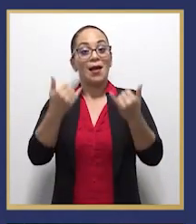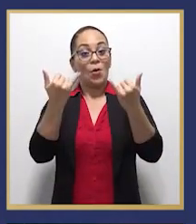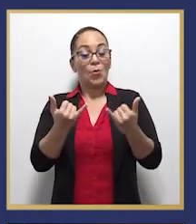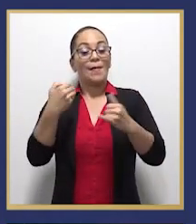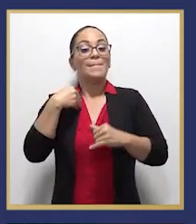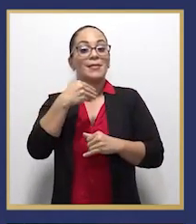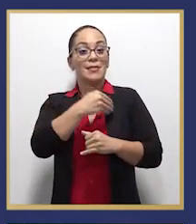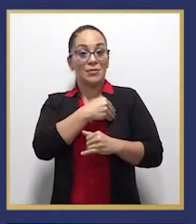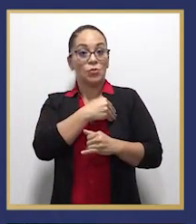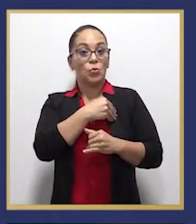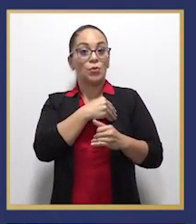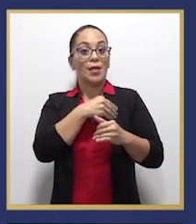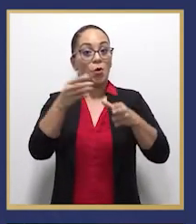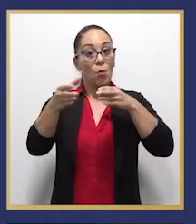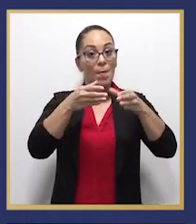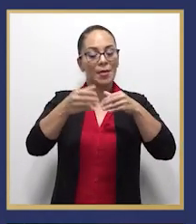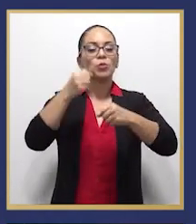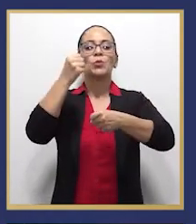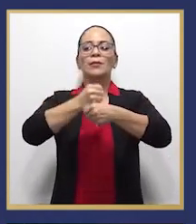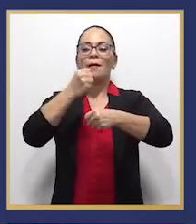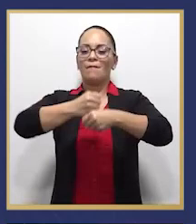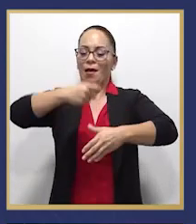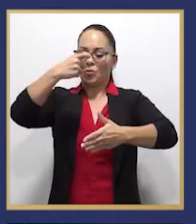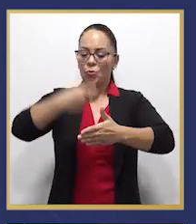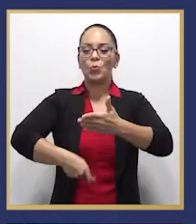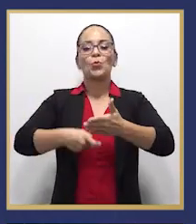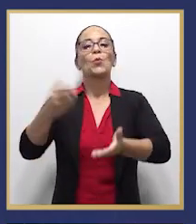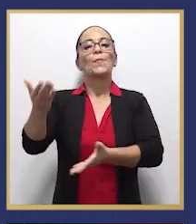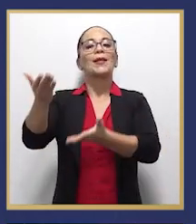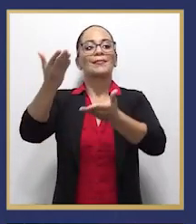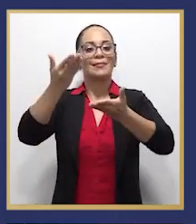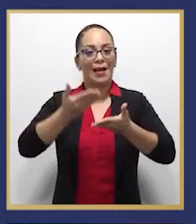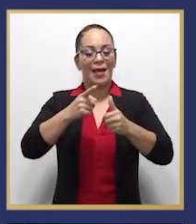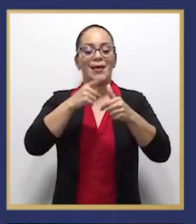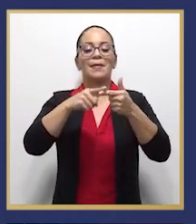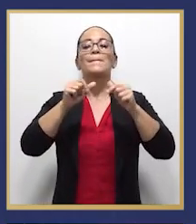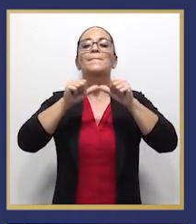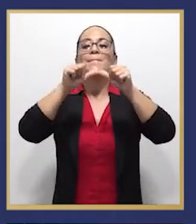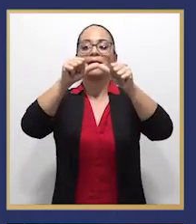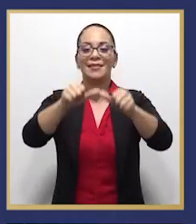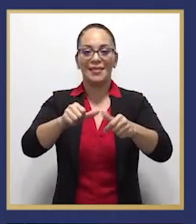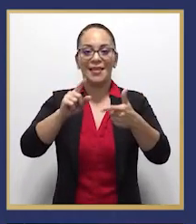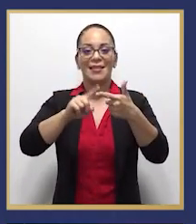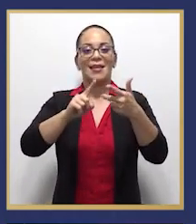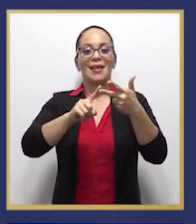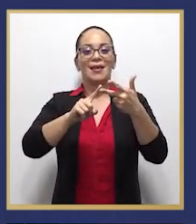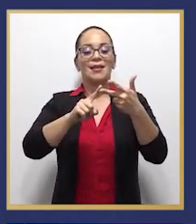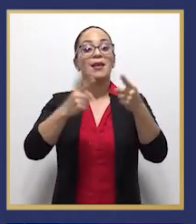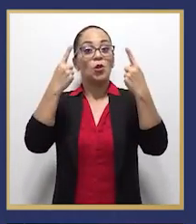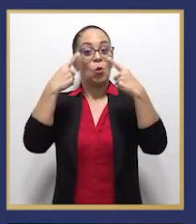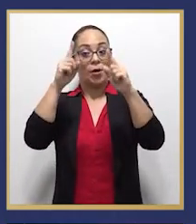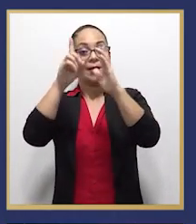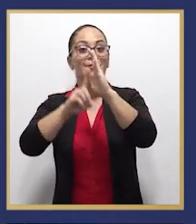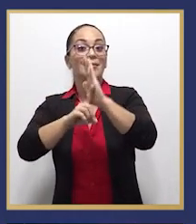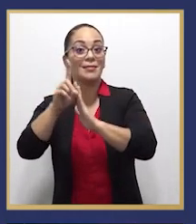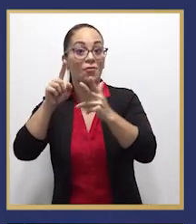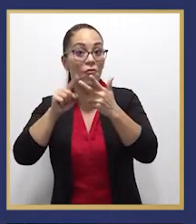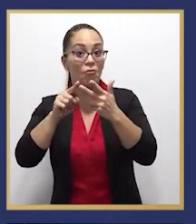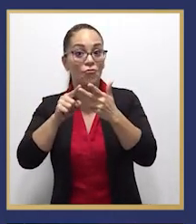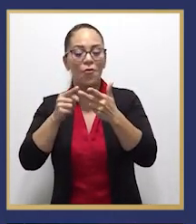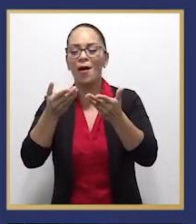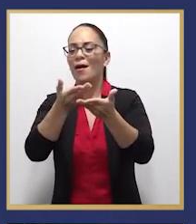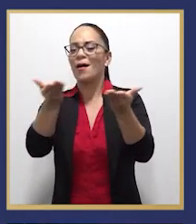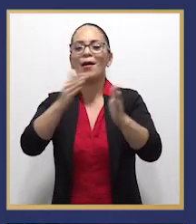ministro de comercio trabaja duro para traer mantener y sobre todo llevar desarrollo